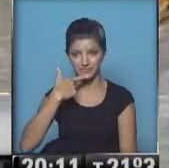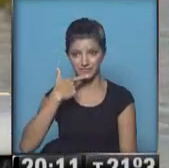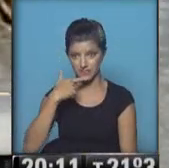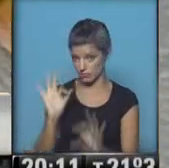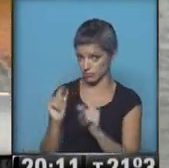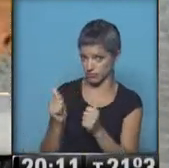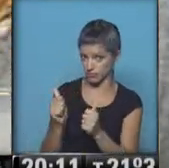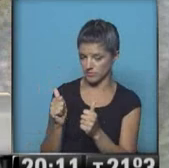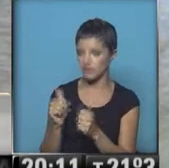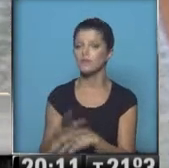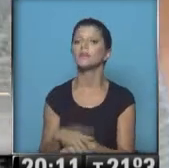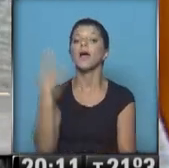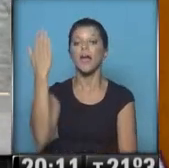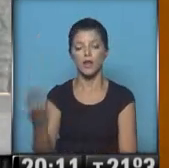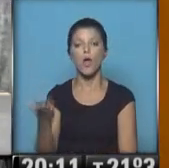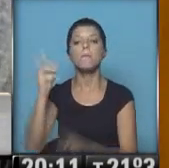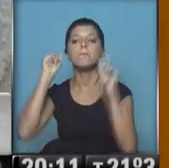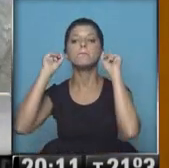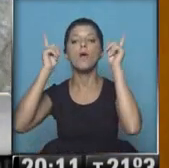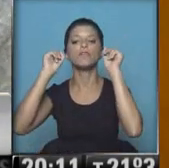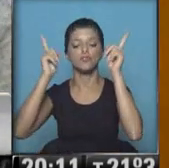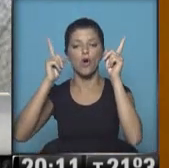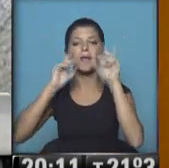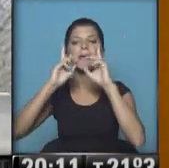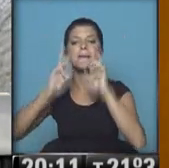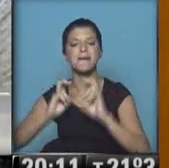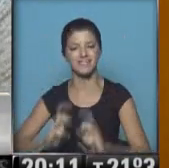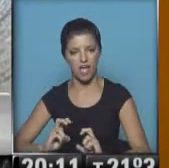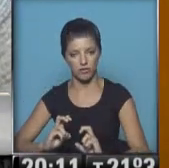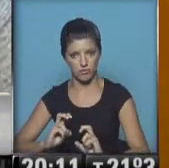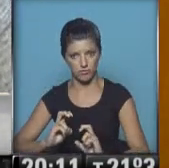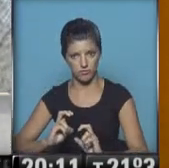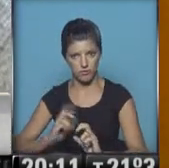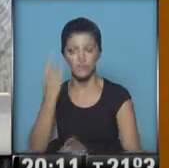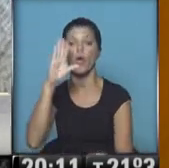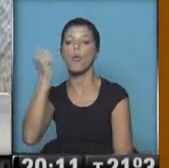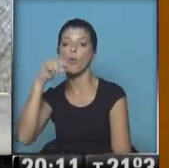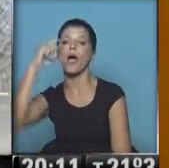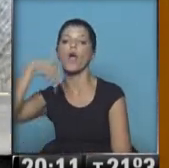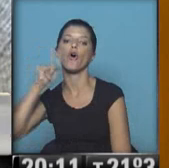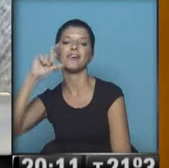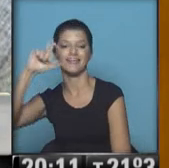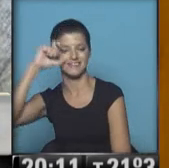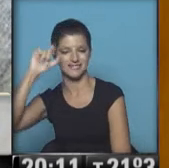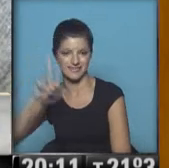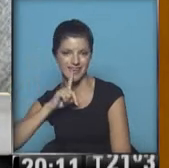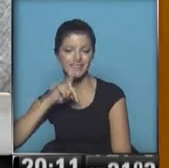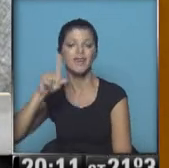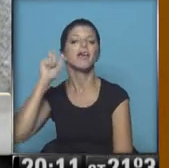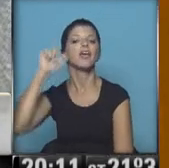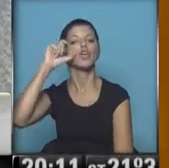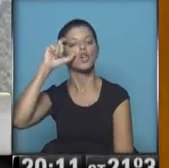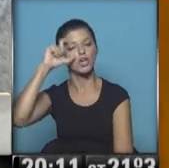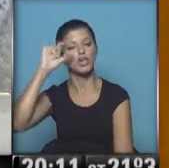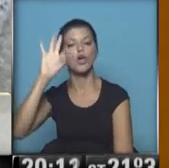bien? Que es profesor, es investigador, profesor de la UBA, investigador del CONICET, geólogo. ¿Se